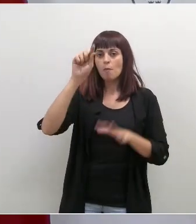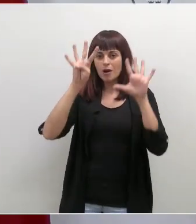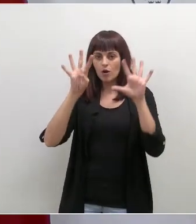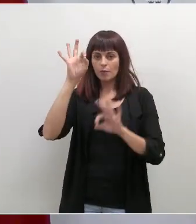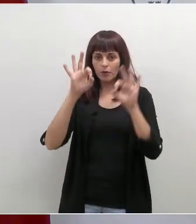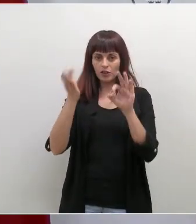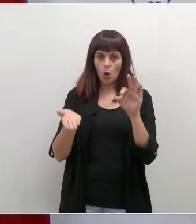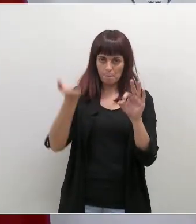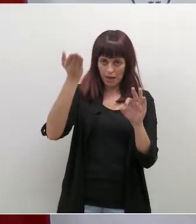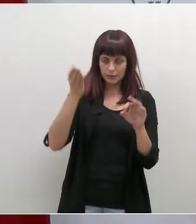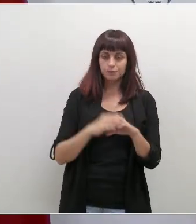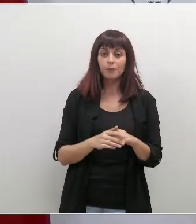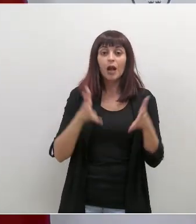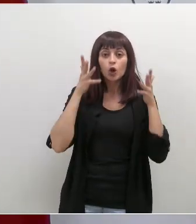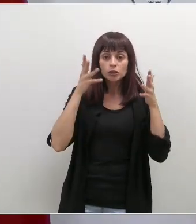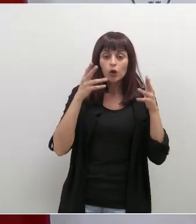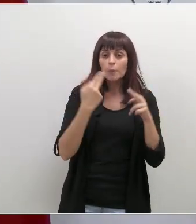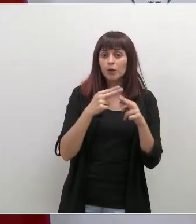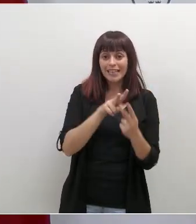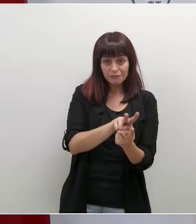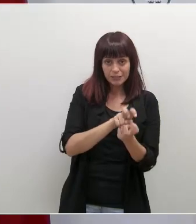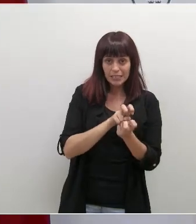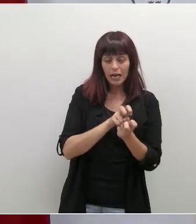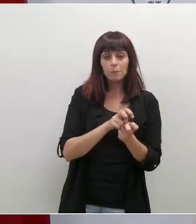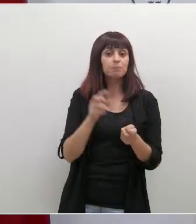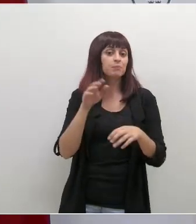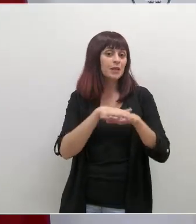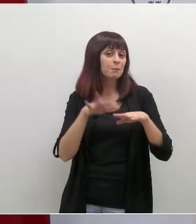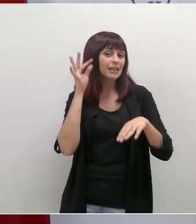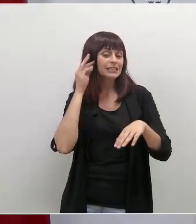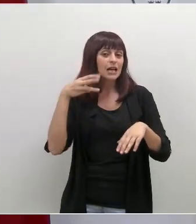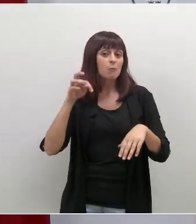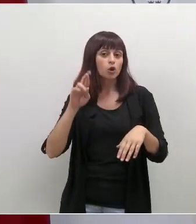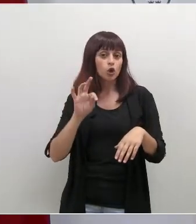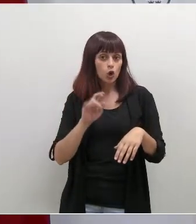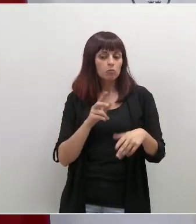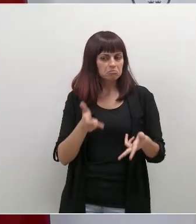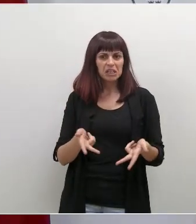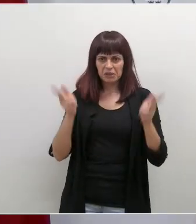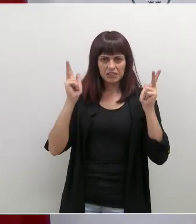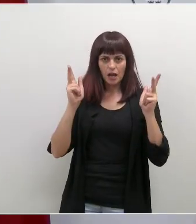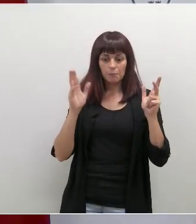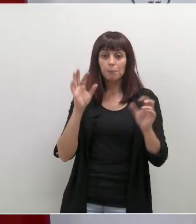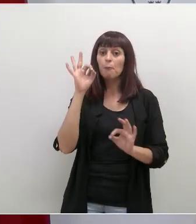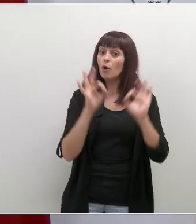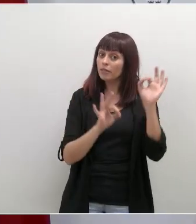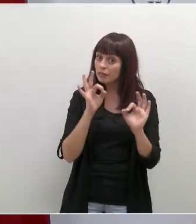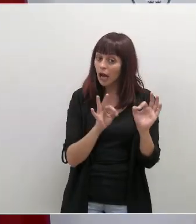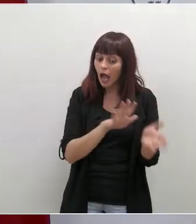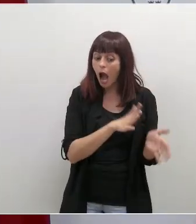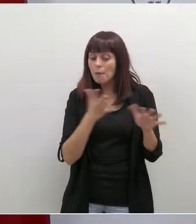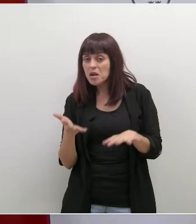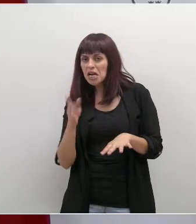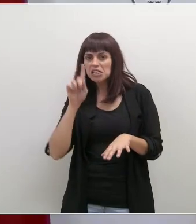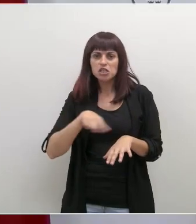y en el Consejo de Política Fiscal y Financiera la ministra Montoro dio libertad para aplicar ese porcentaje o no aplicarlo en